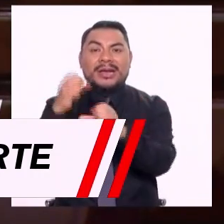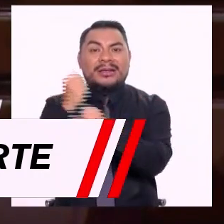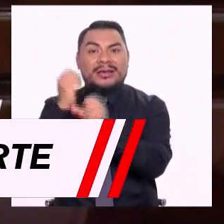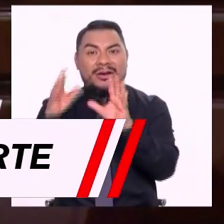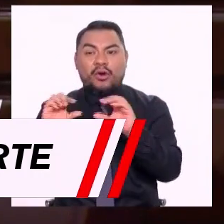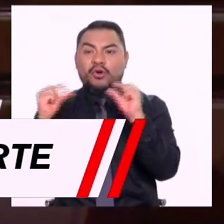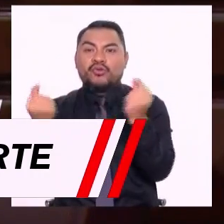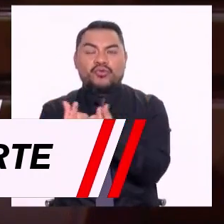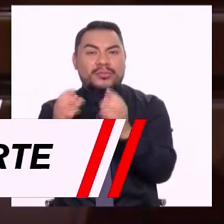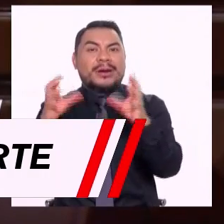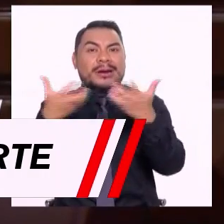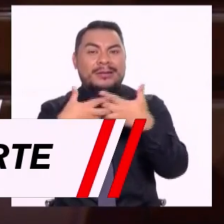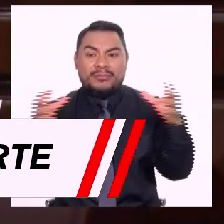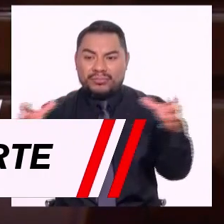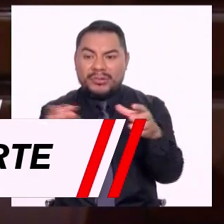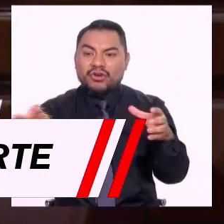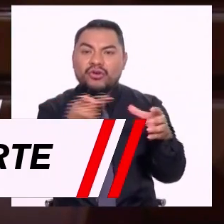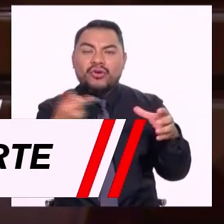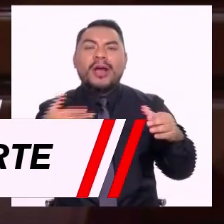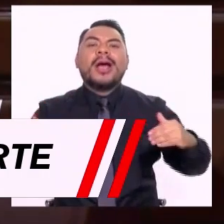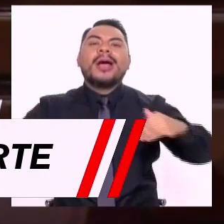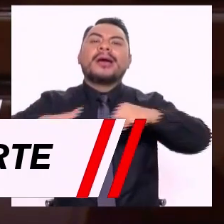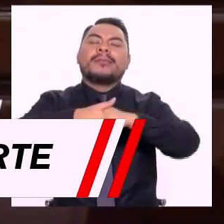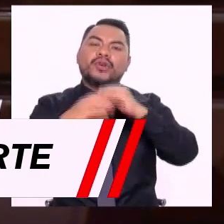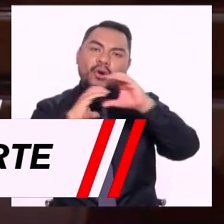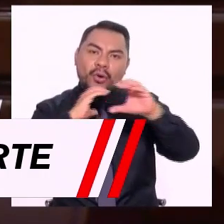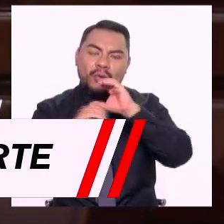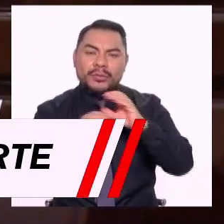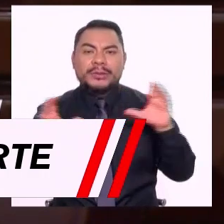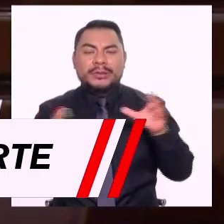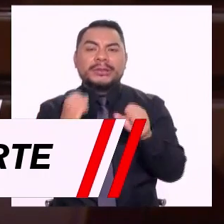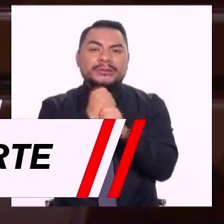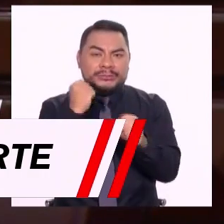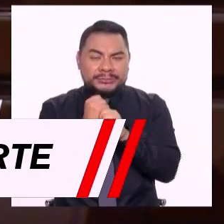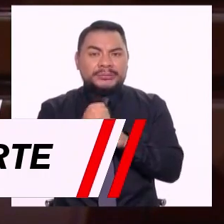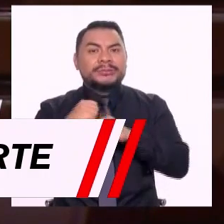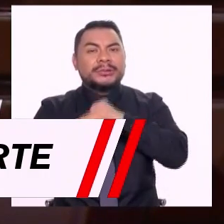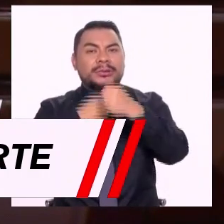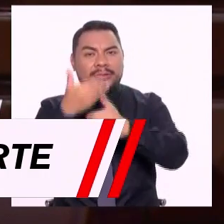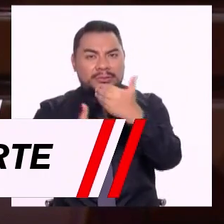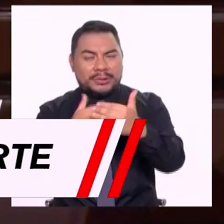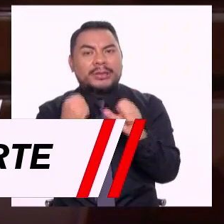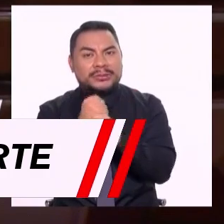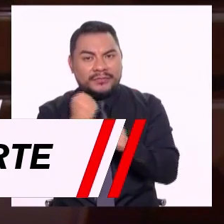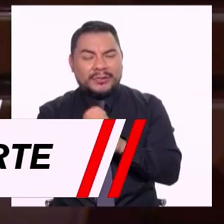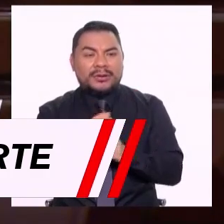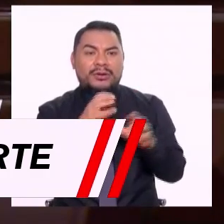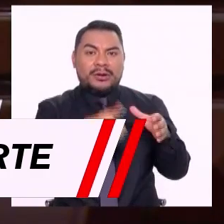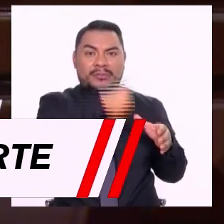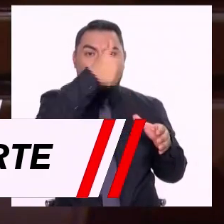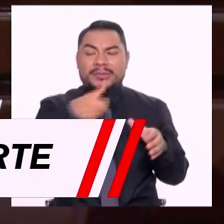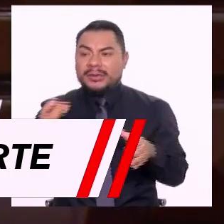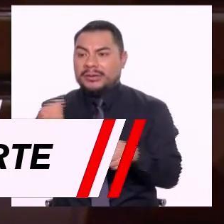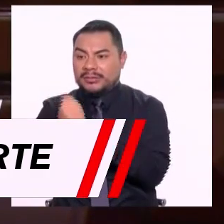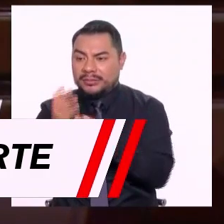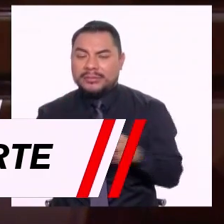Nacional de Trabajo y Promoción del Empleo. Un paso importante para la gobernanza democrática de las